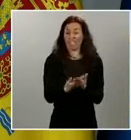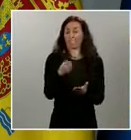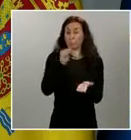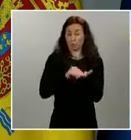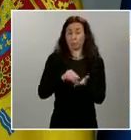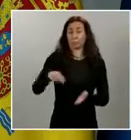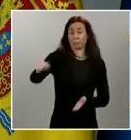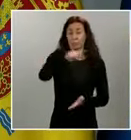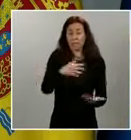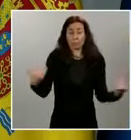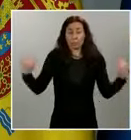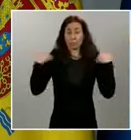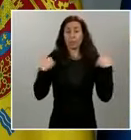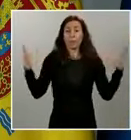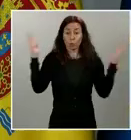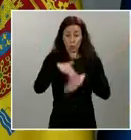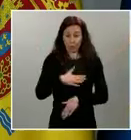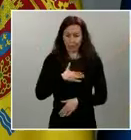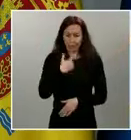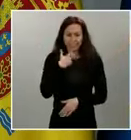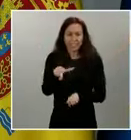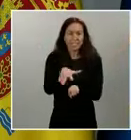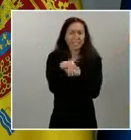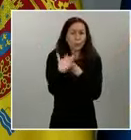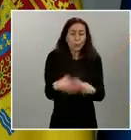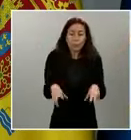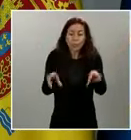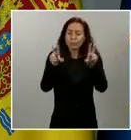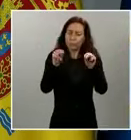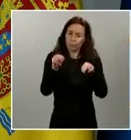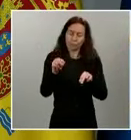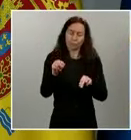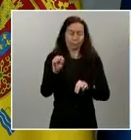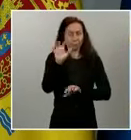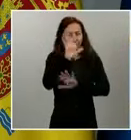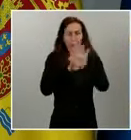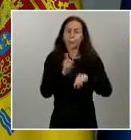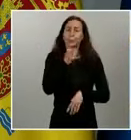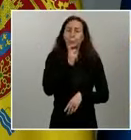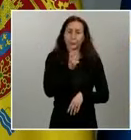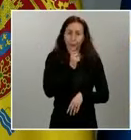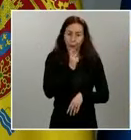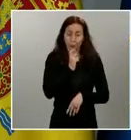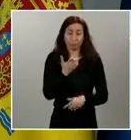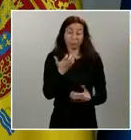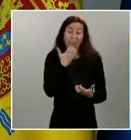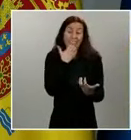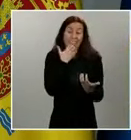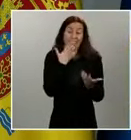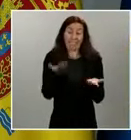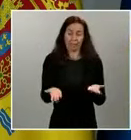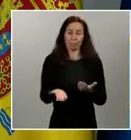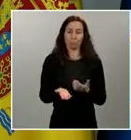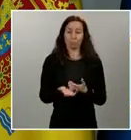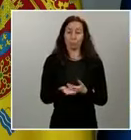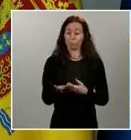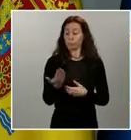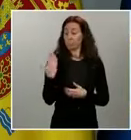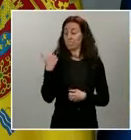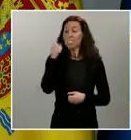poner fin a esta situación sea un poco más difícil. Un ejemplo llamativo de este es el hecho ocurrido el pasado sábado en